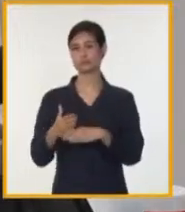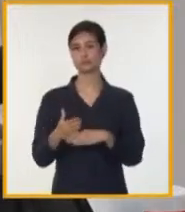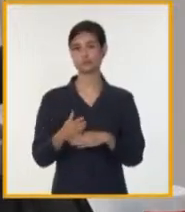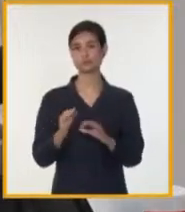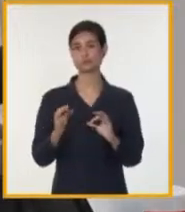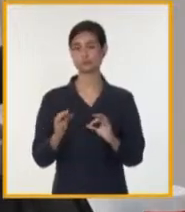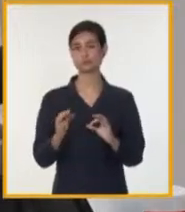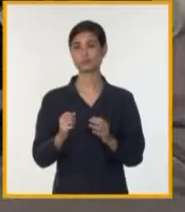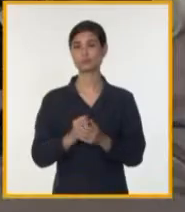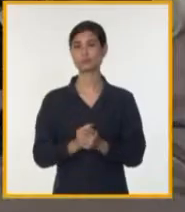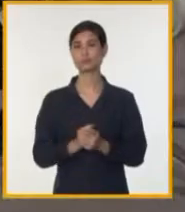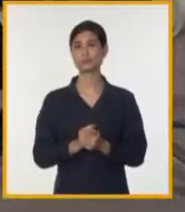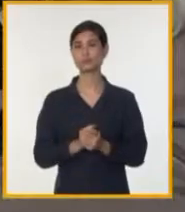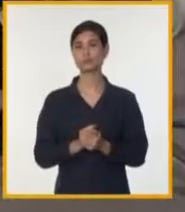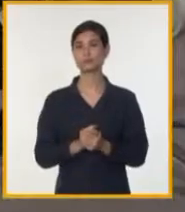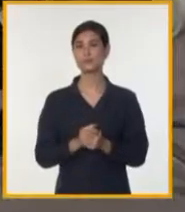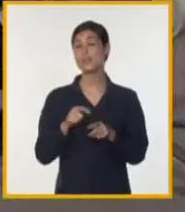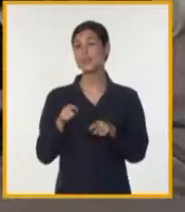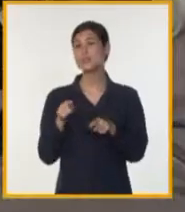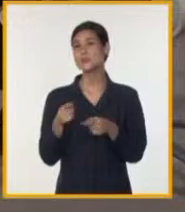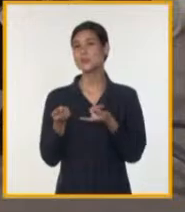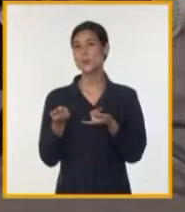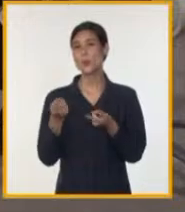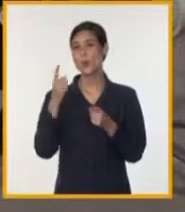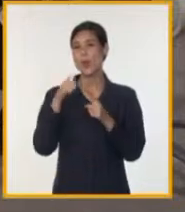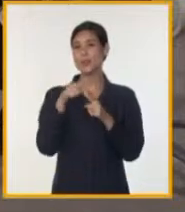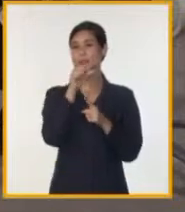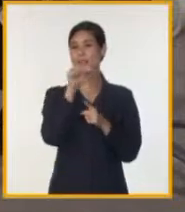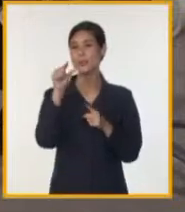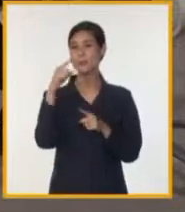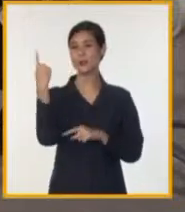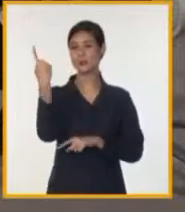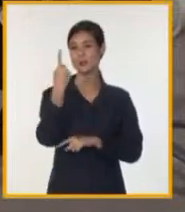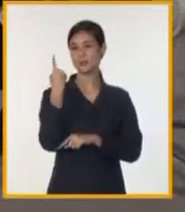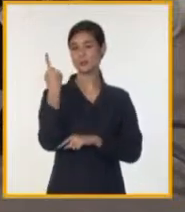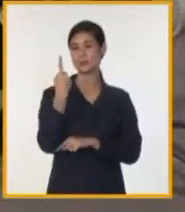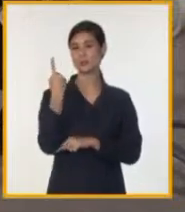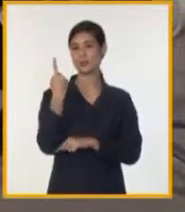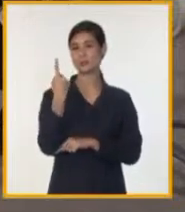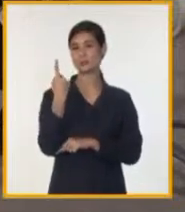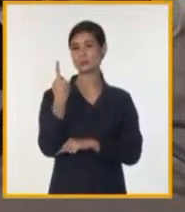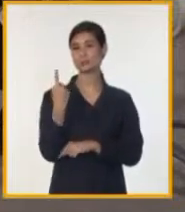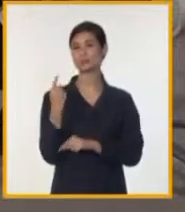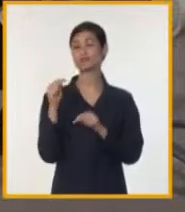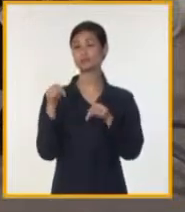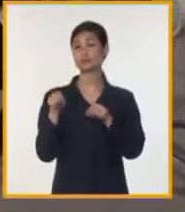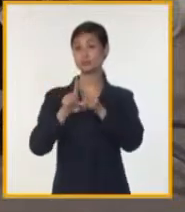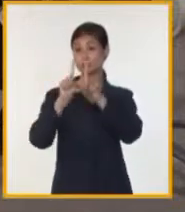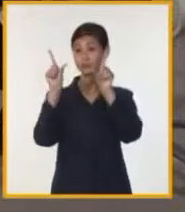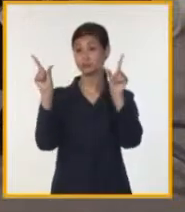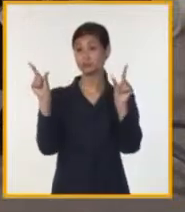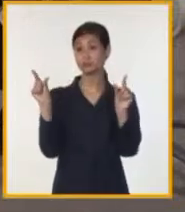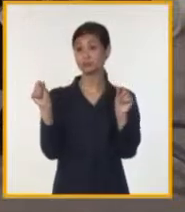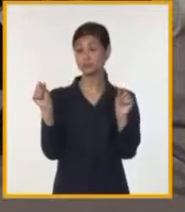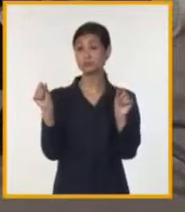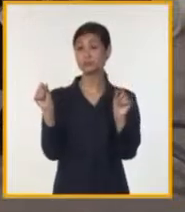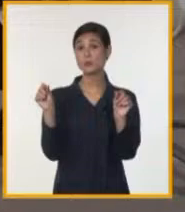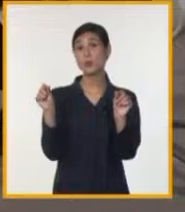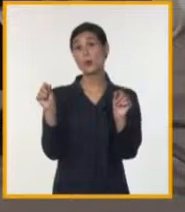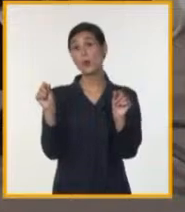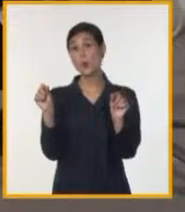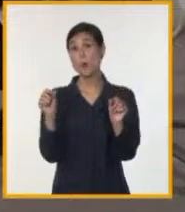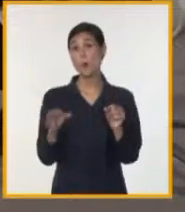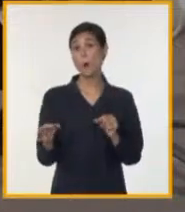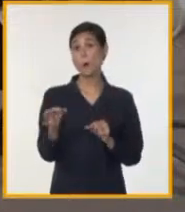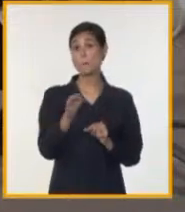carácter nacional. Y decimos carácter nacional porque tocan y vinculan a la capital del país con el resto de las cabeceras provinciales o con algún municipio de